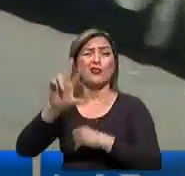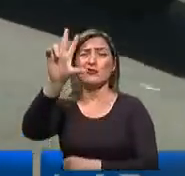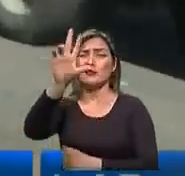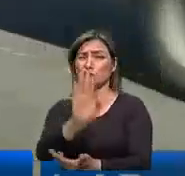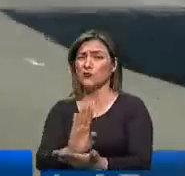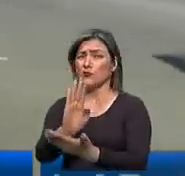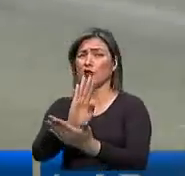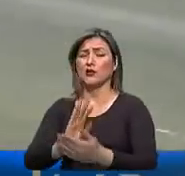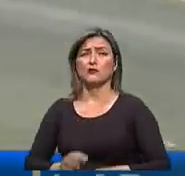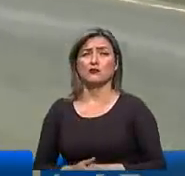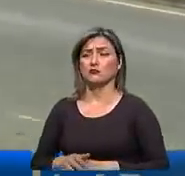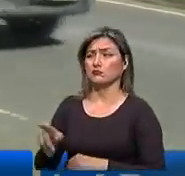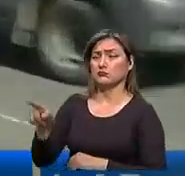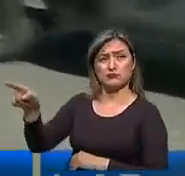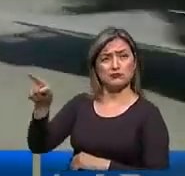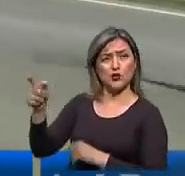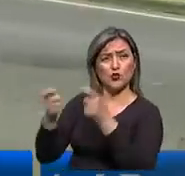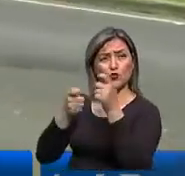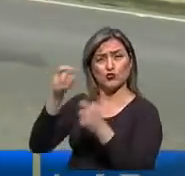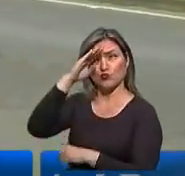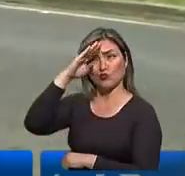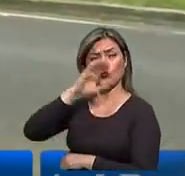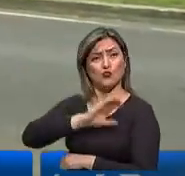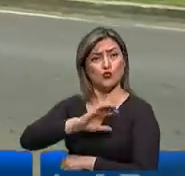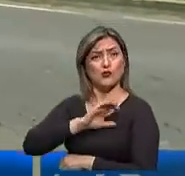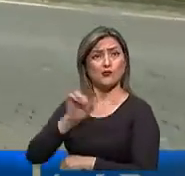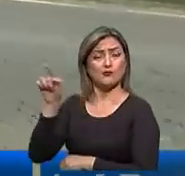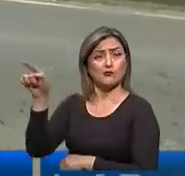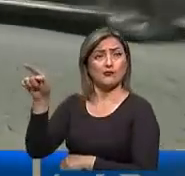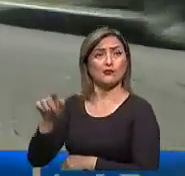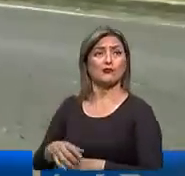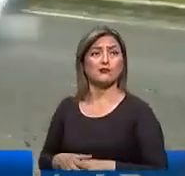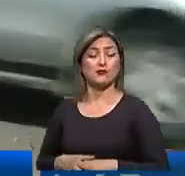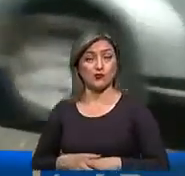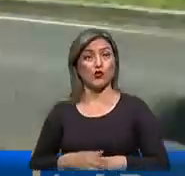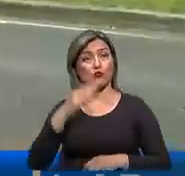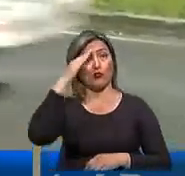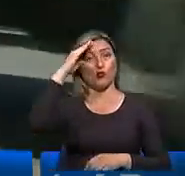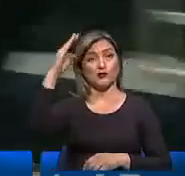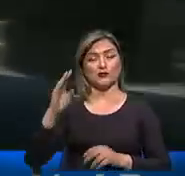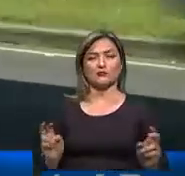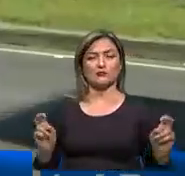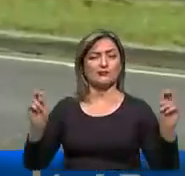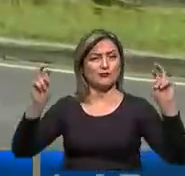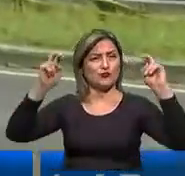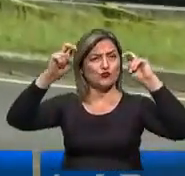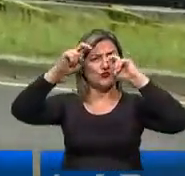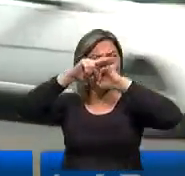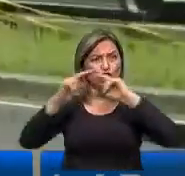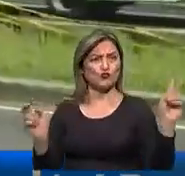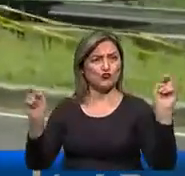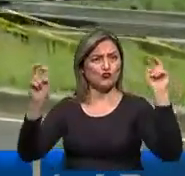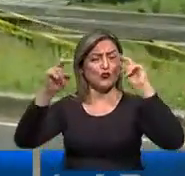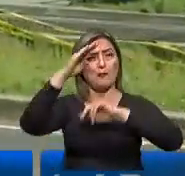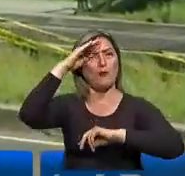la agencia del Cuerpo de Control Metropolitano, y entonces también hay agentes que vienen por allí. De hecho, esto es tiene mucha